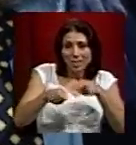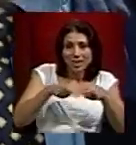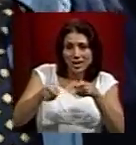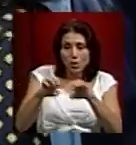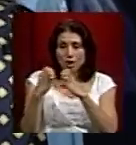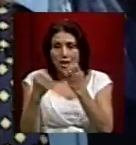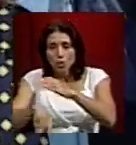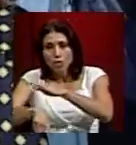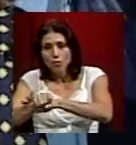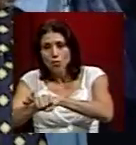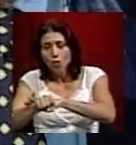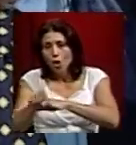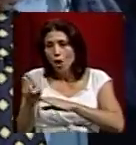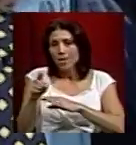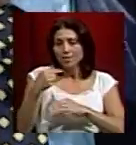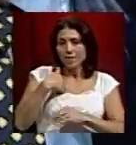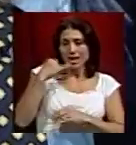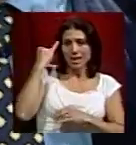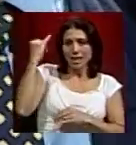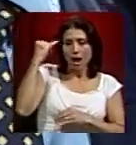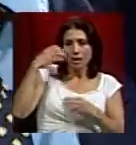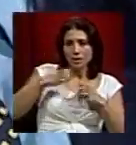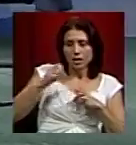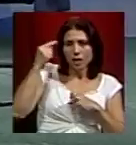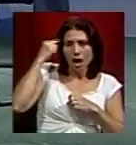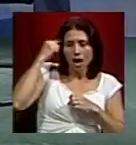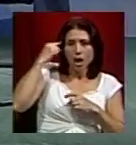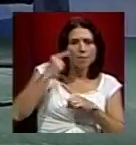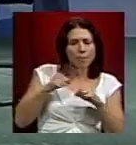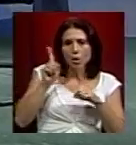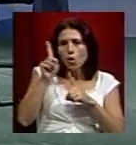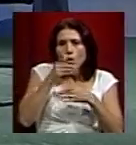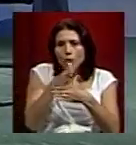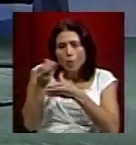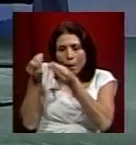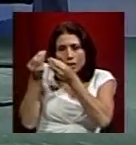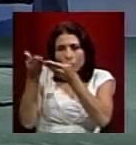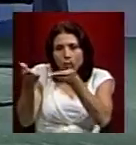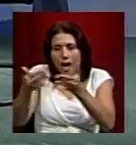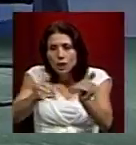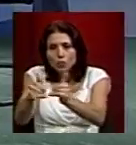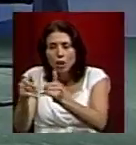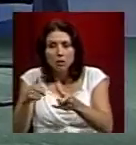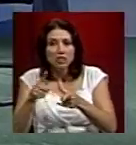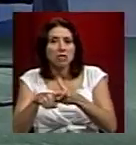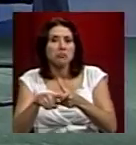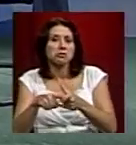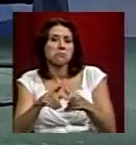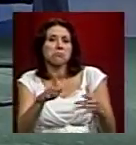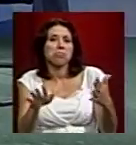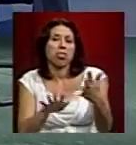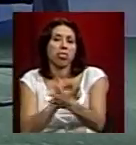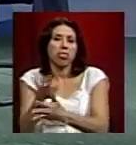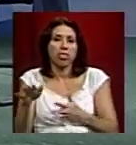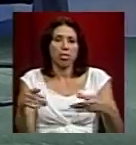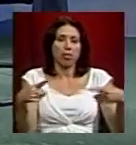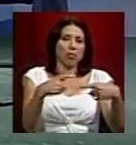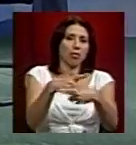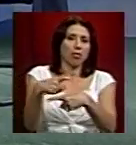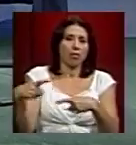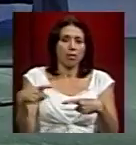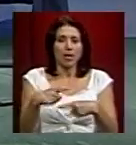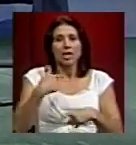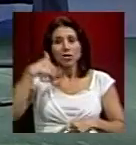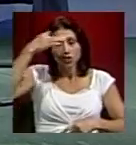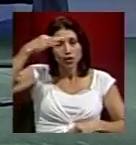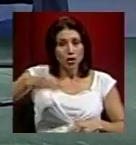todos lados, o para si acaso le llegan las bolas, o para que otros se las pateen. Y me parece que en los equipos muy exitosos a nivel mundial,